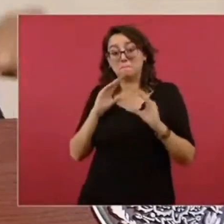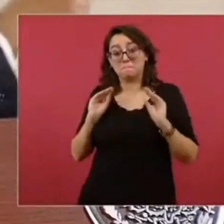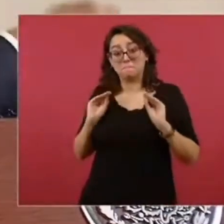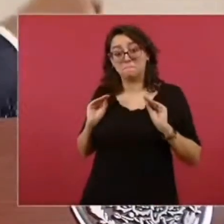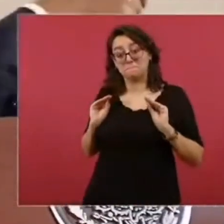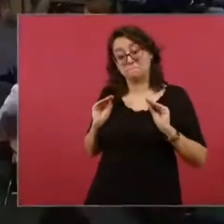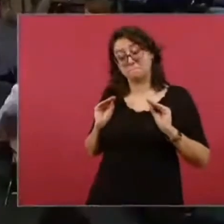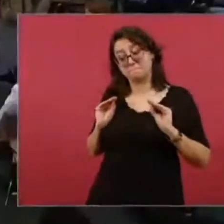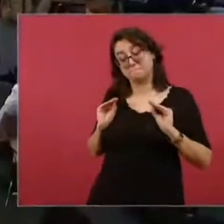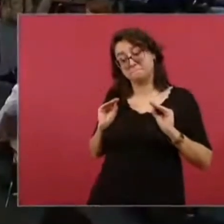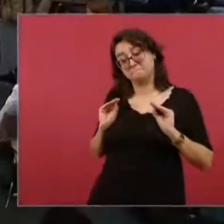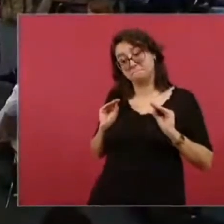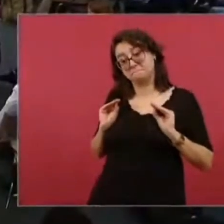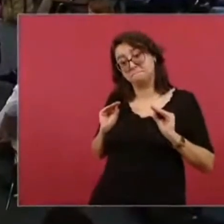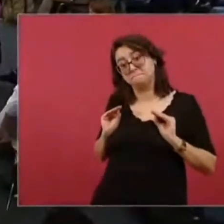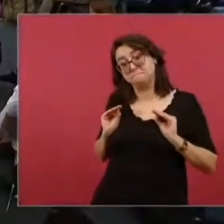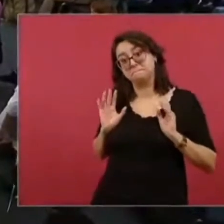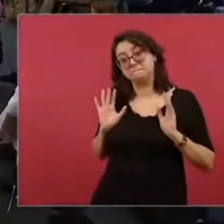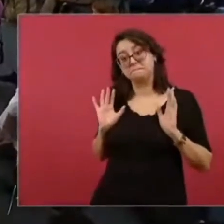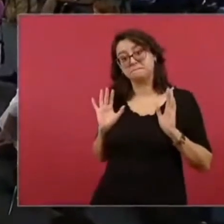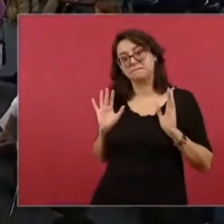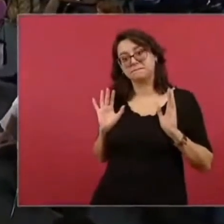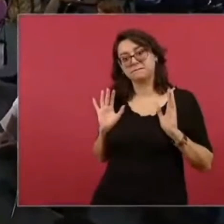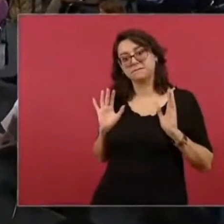Ninguno ha tomado una iniciativa